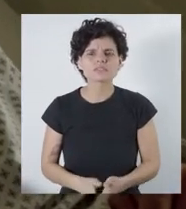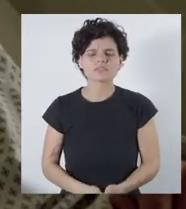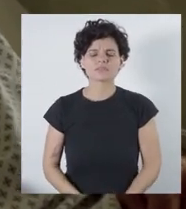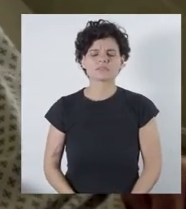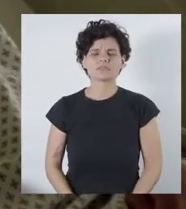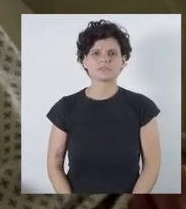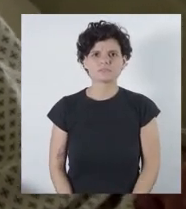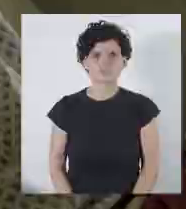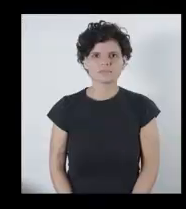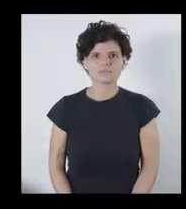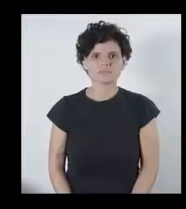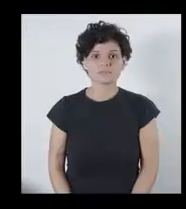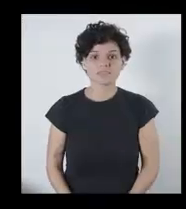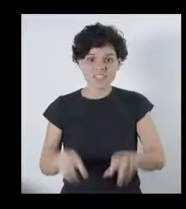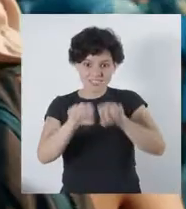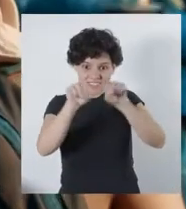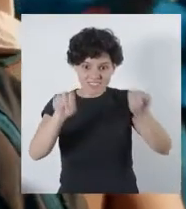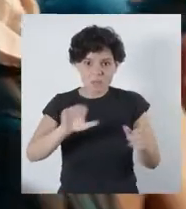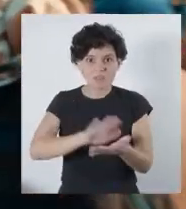sentiría y tú